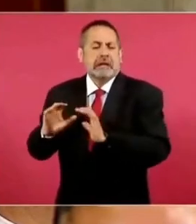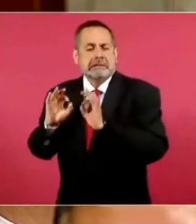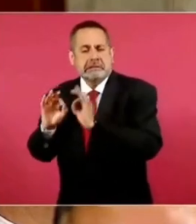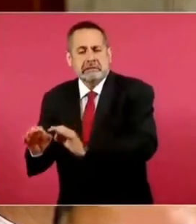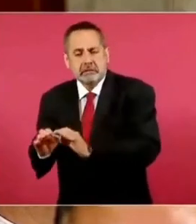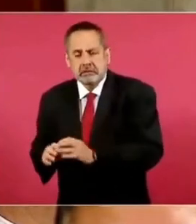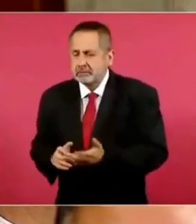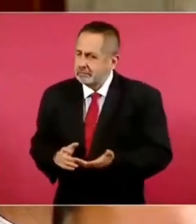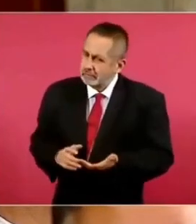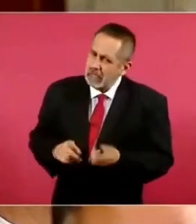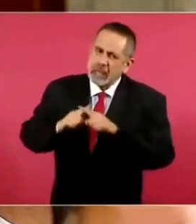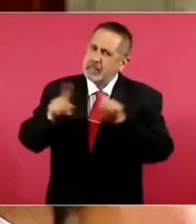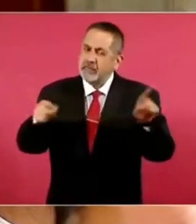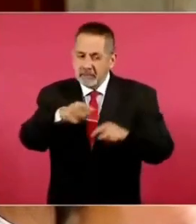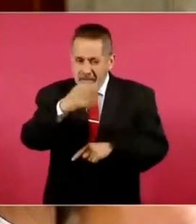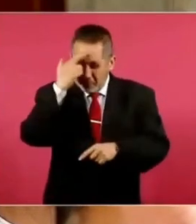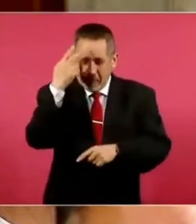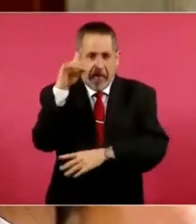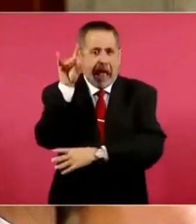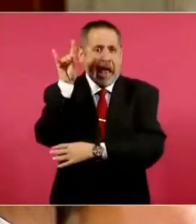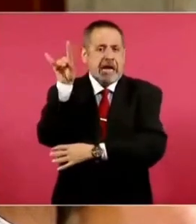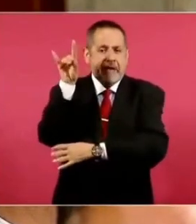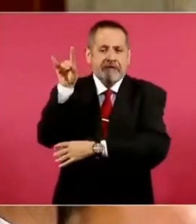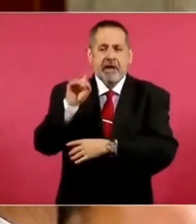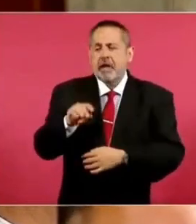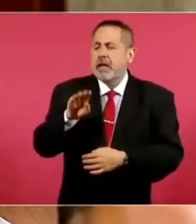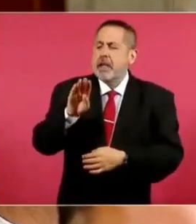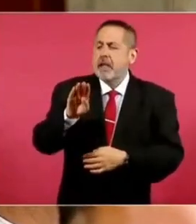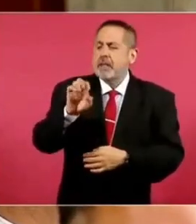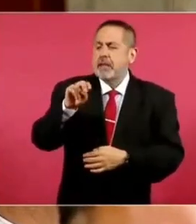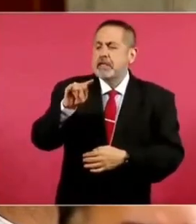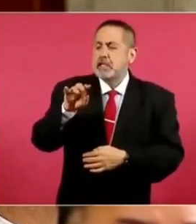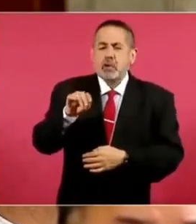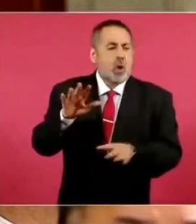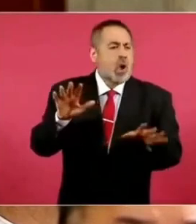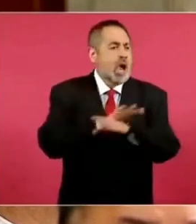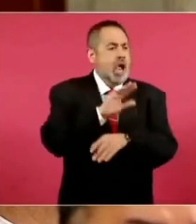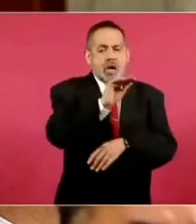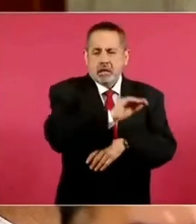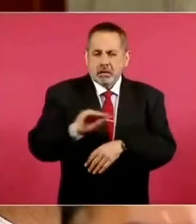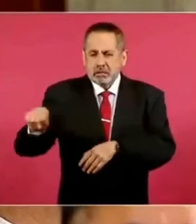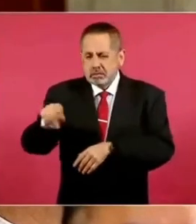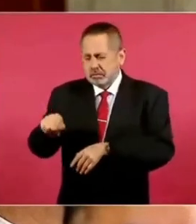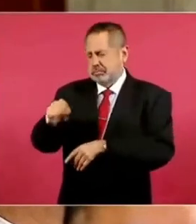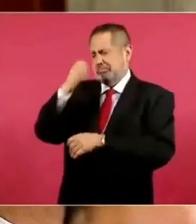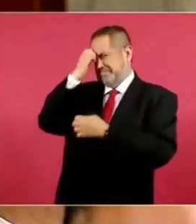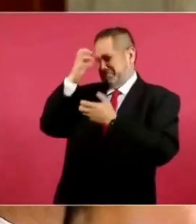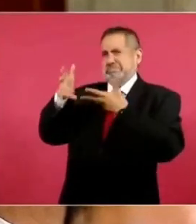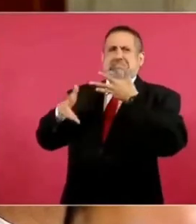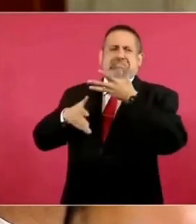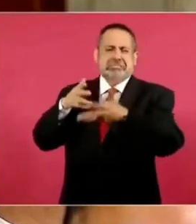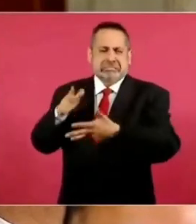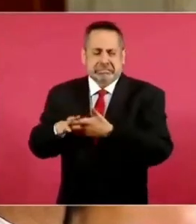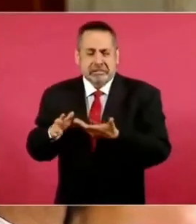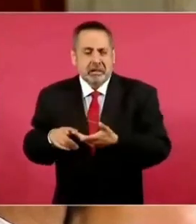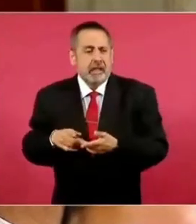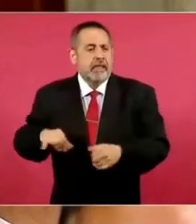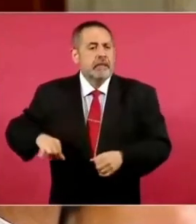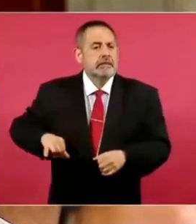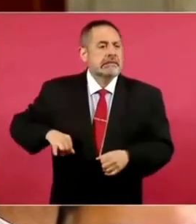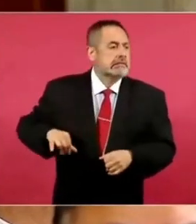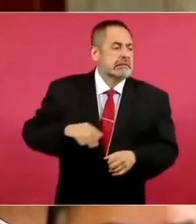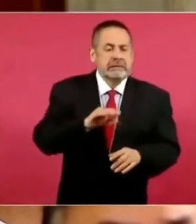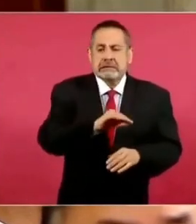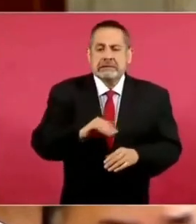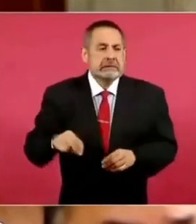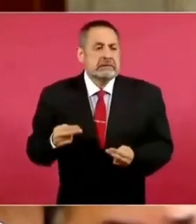sucedió con la jirafa Benito que fue desplazada a un parque que de diversión es opuesto a su naturaleza siendo víctima de intereses personales